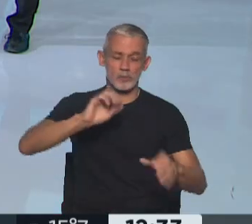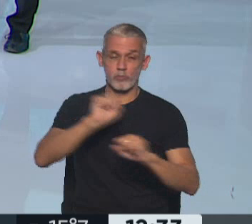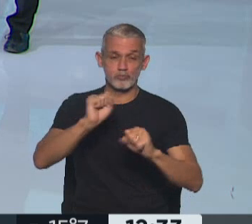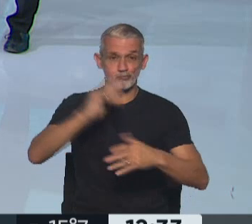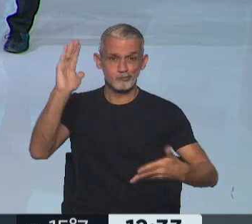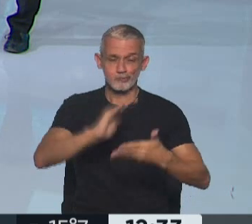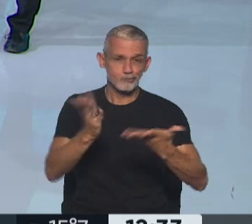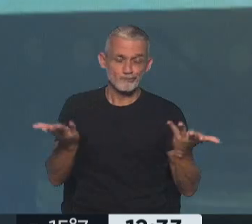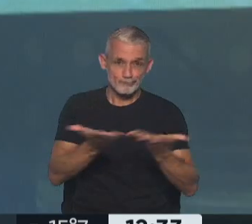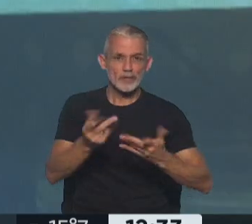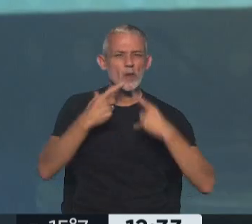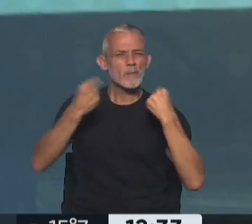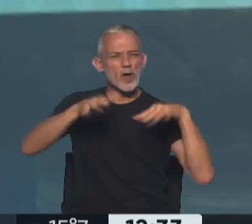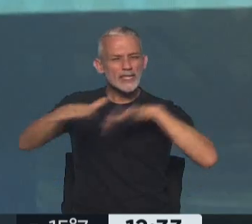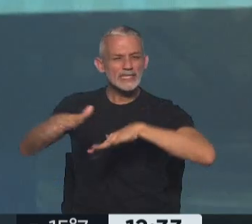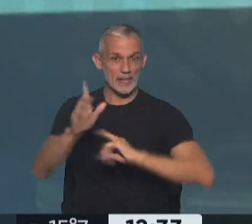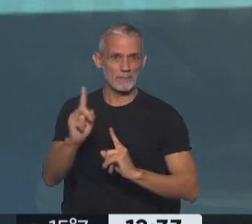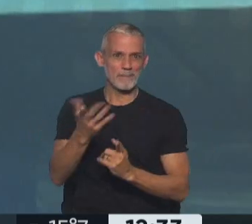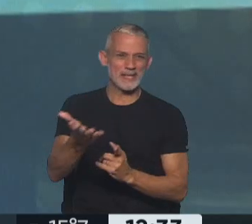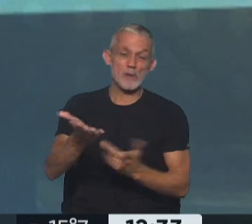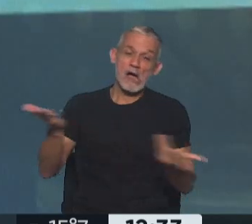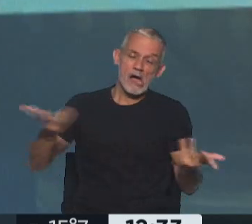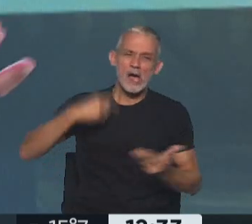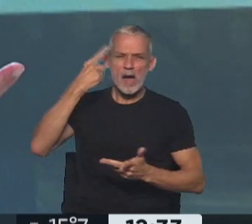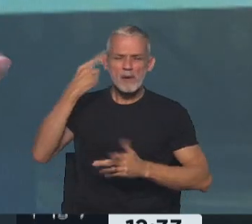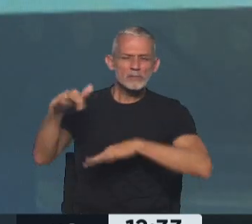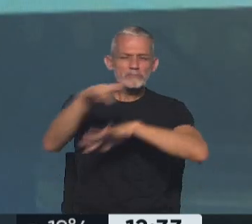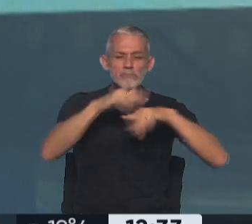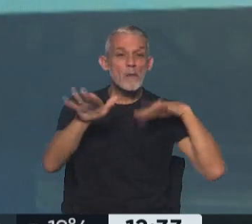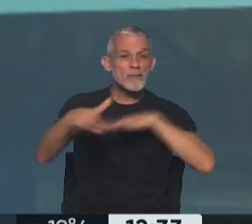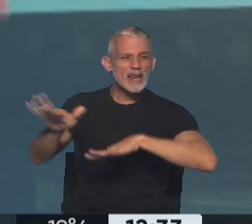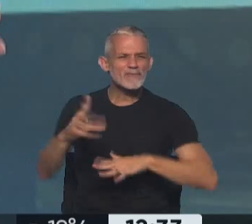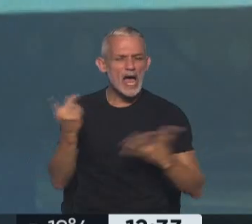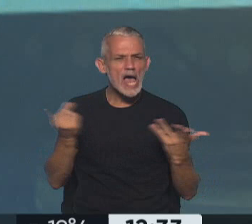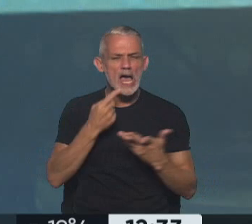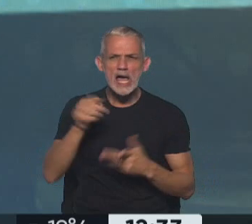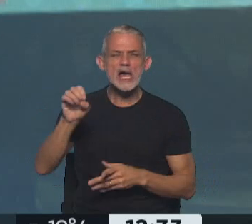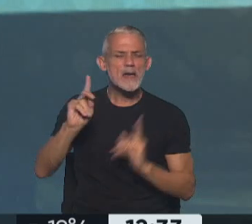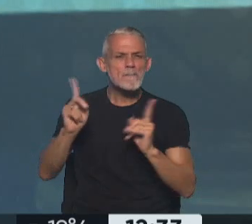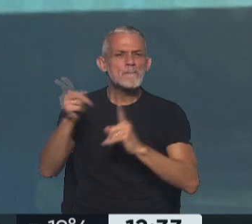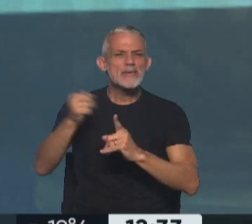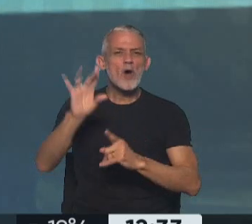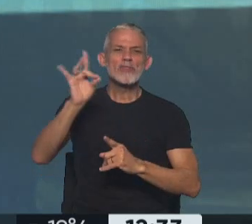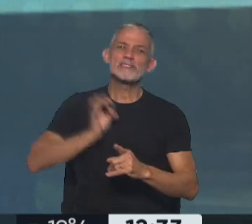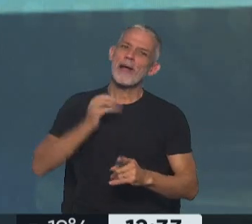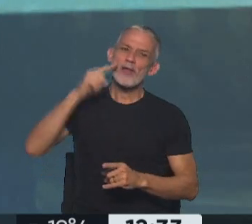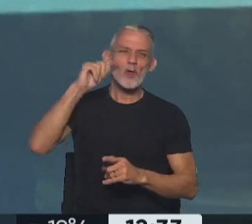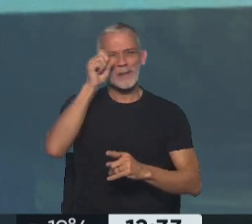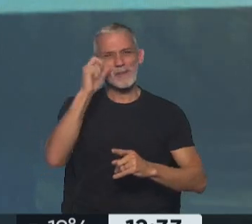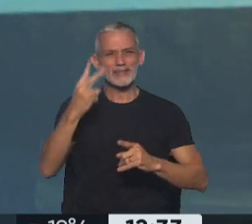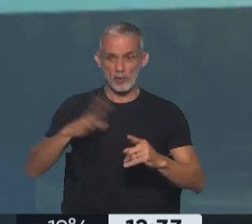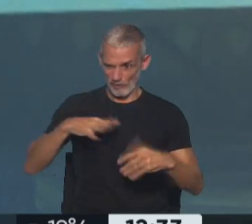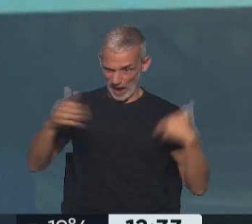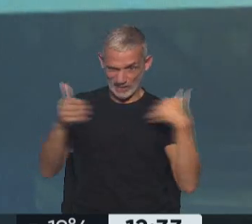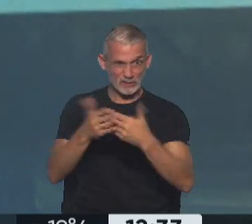a estas vos estás contando y uno podía escuchar a quienes estaban manifestando también hacían mención a diciembre de 2022 dicen faltan